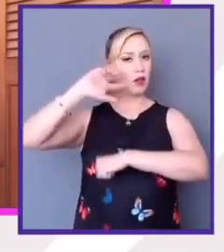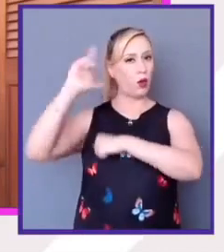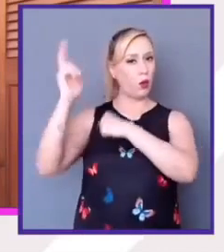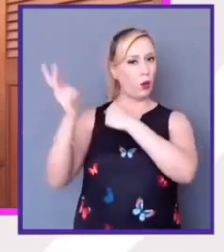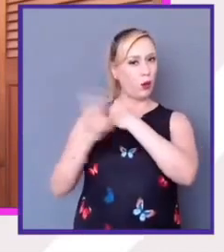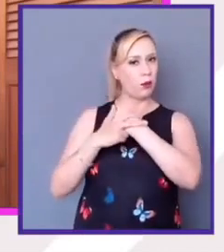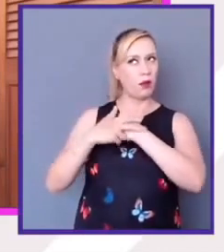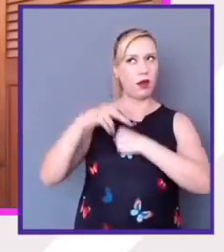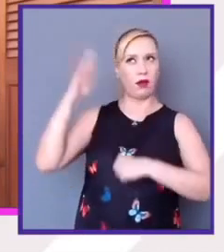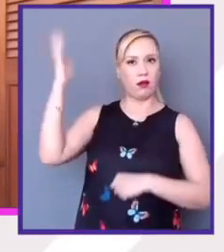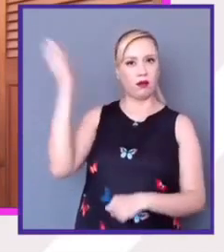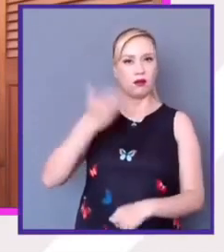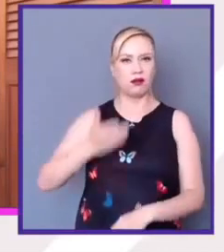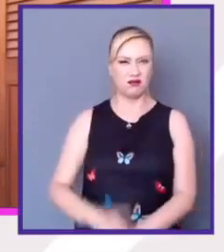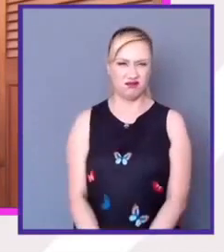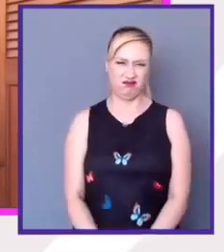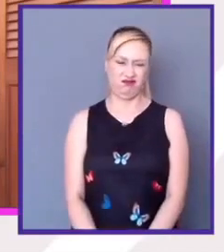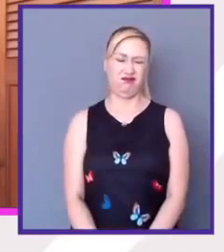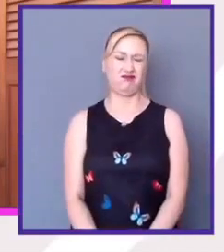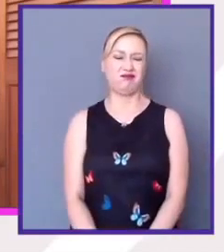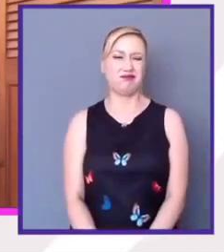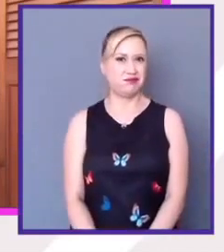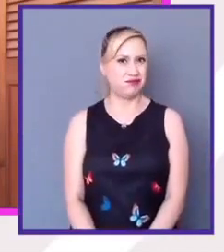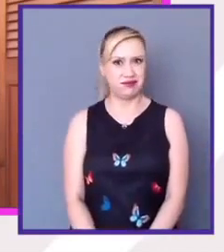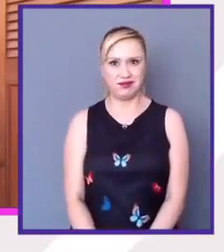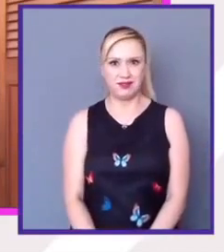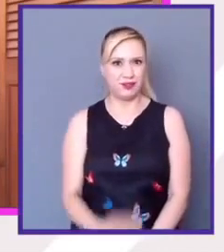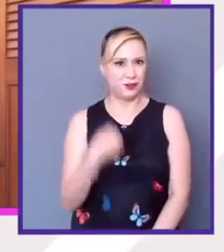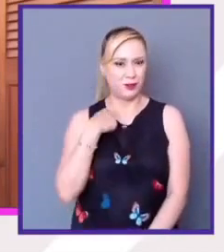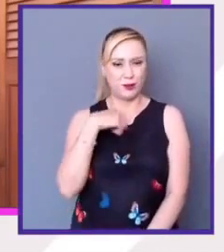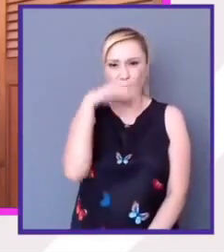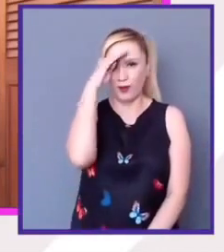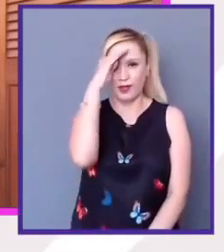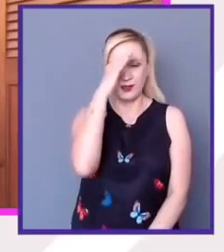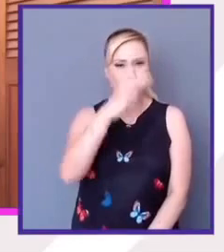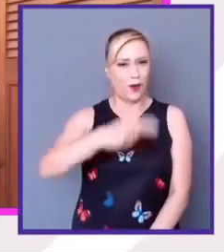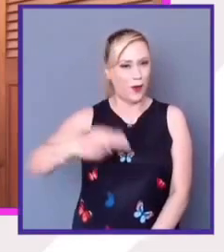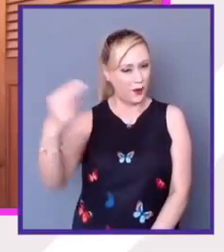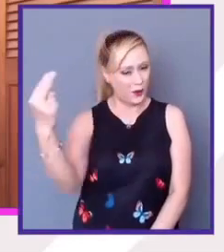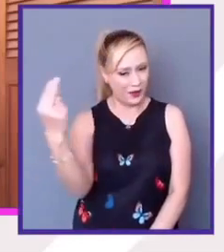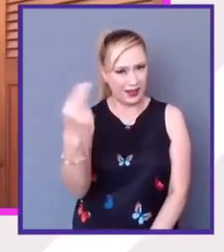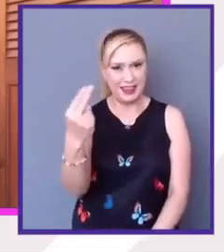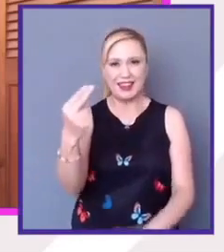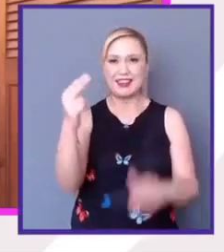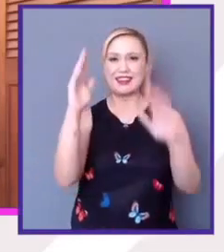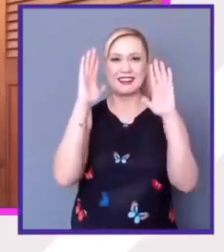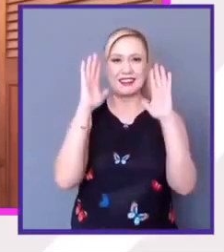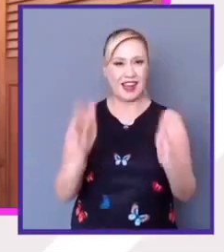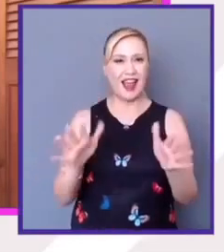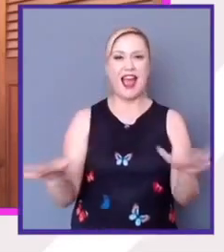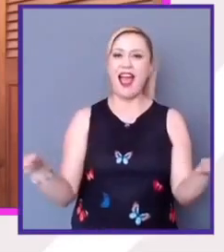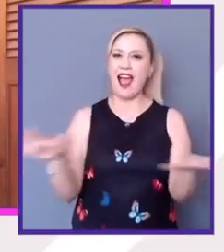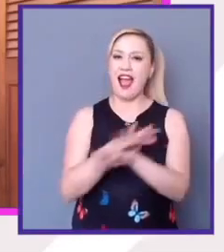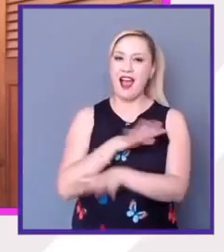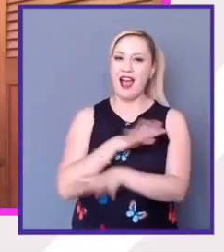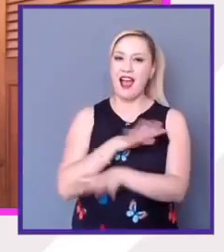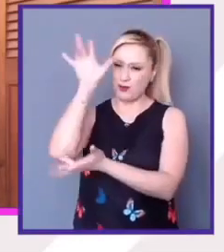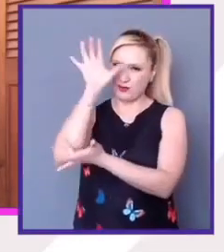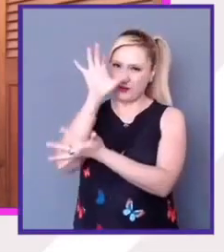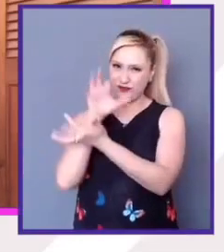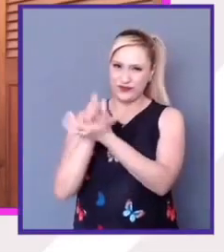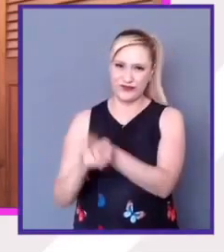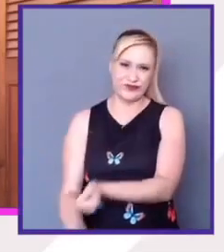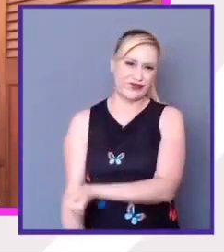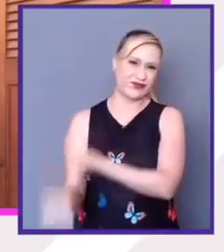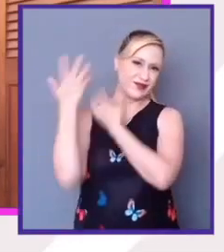global, ¿no? Entonces, o sea, yo sí creo que es urgente que hagamos este acuerdo entre empresas y que las empresas empiecen a